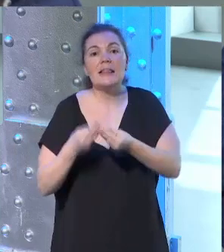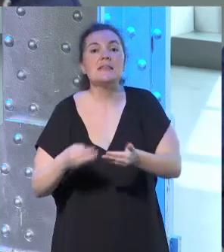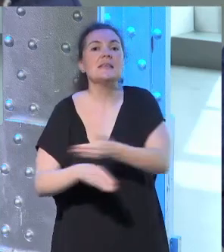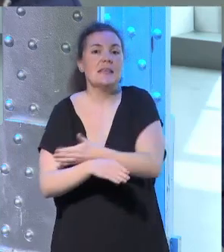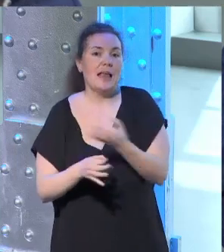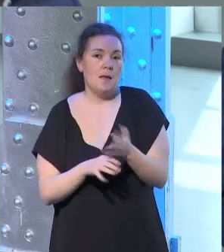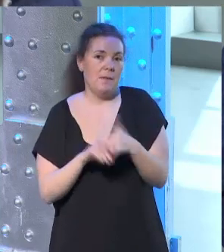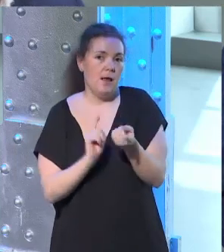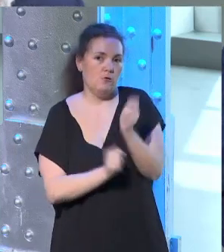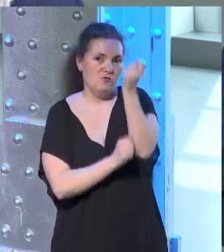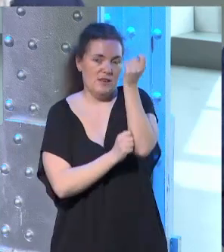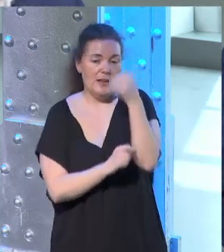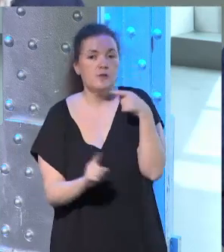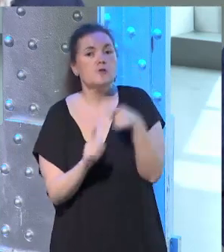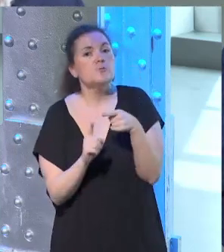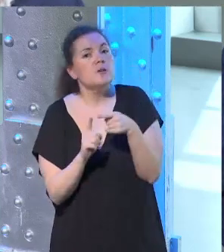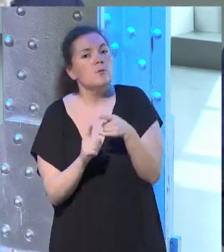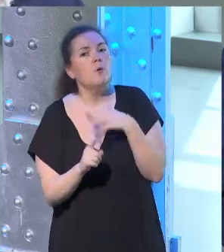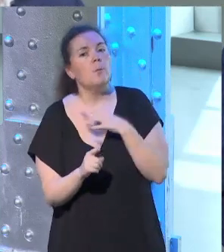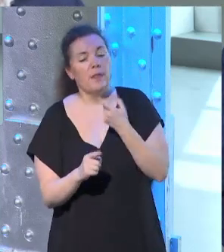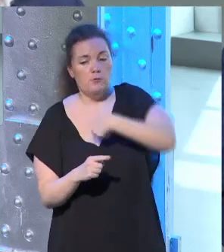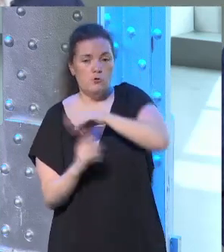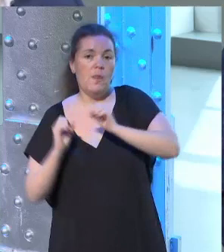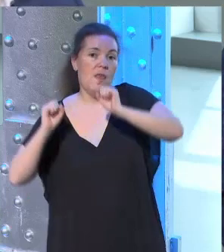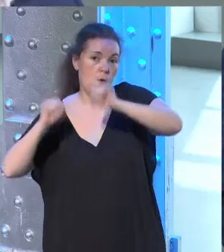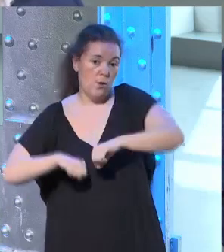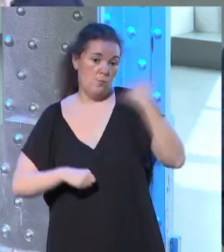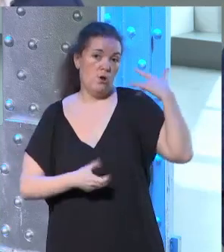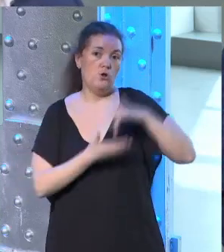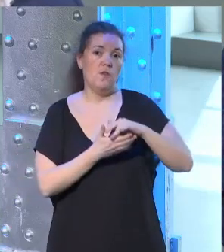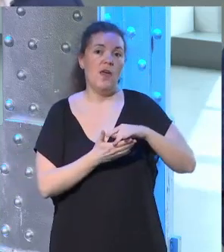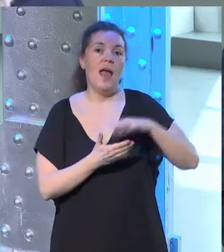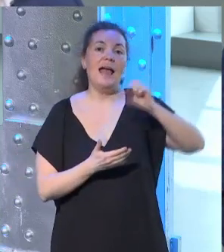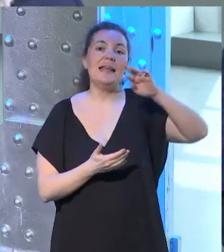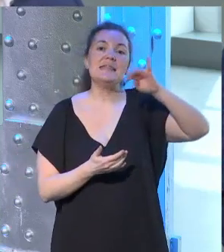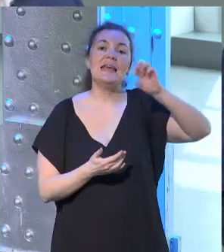objetivo, que yo creo que en el que quizás podamos estar de acuerdo, que lo dijo el otro día Cristiana